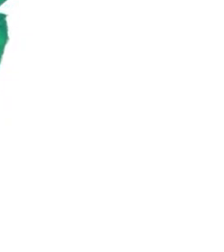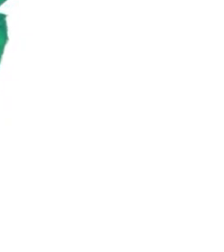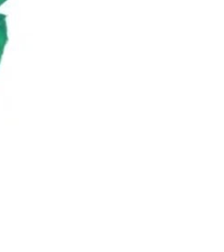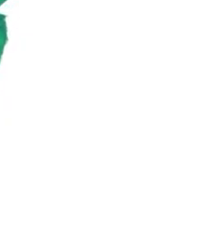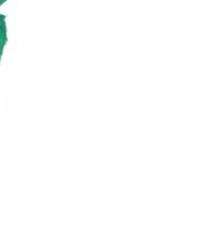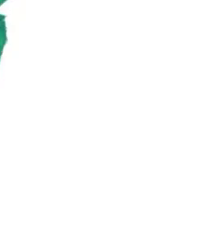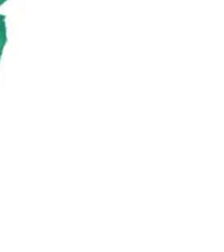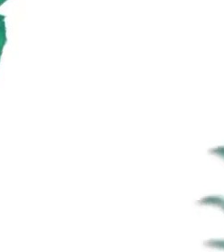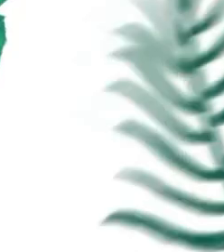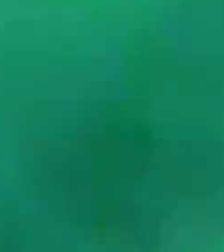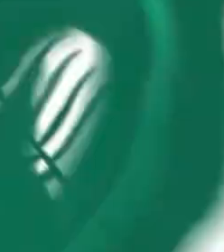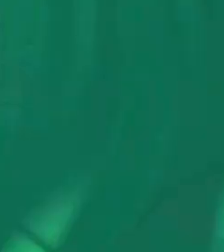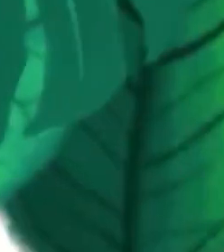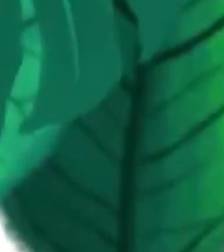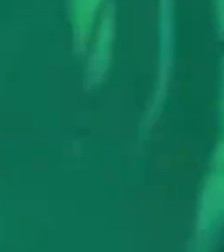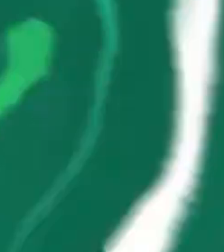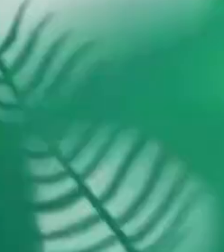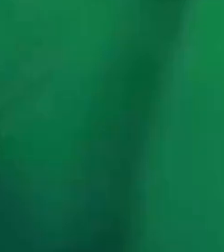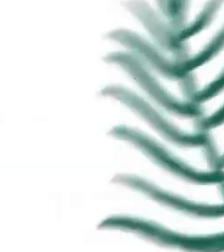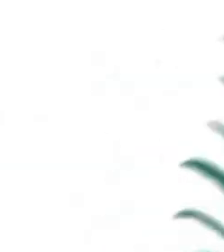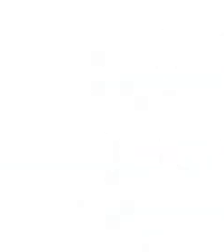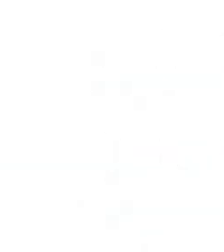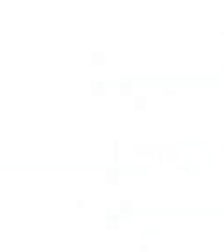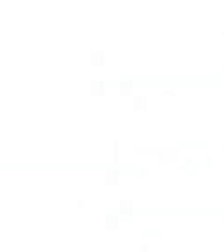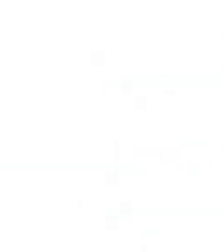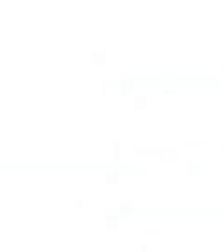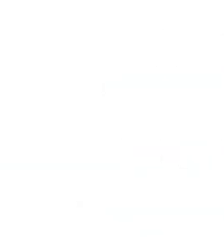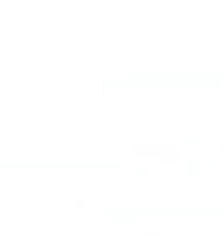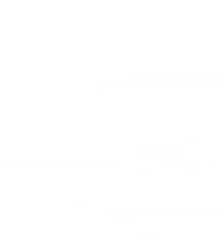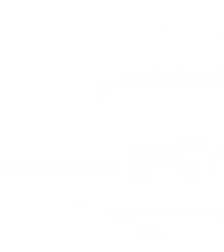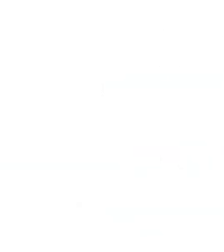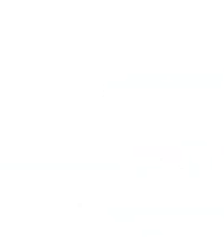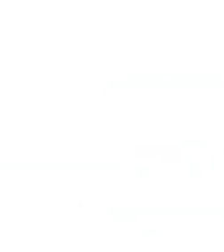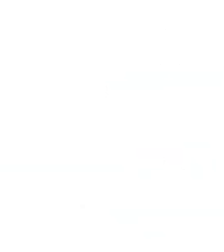En Medellín volveremos a florecer.